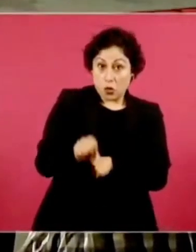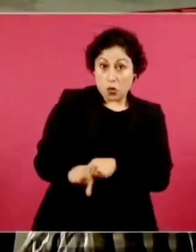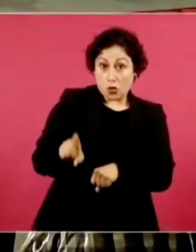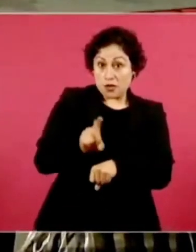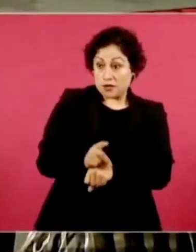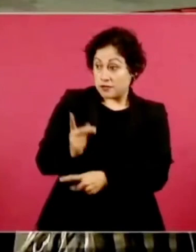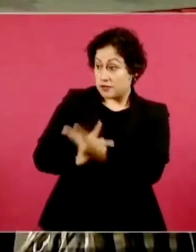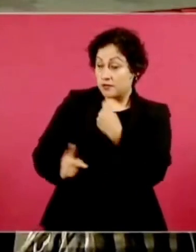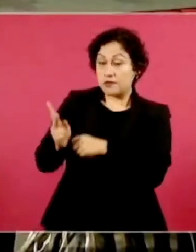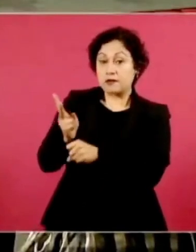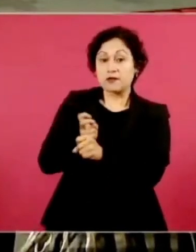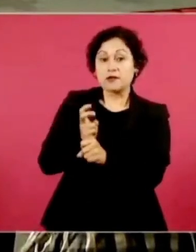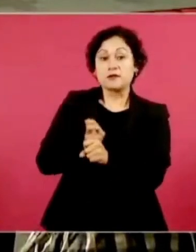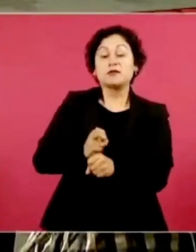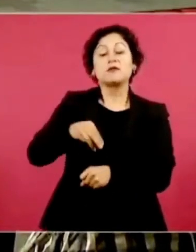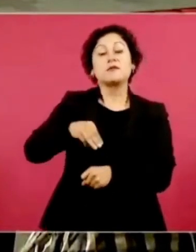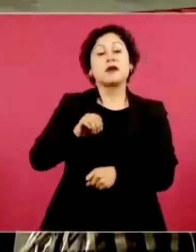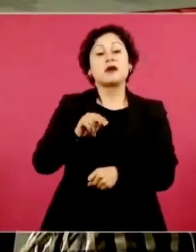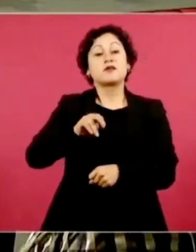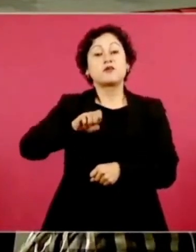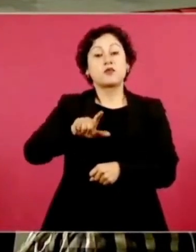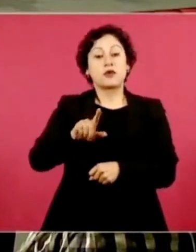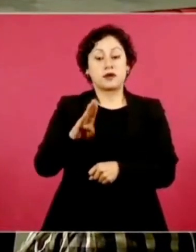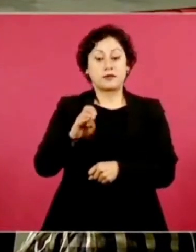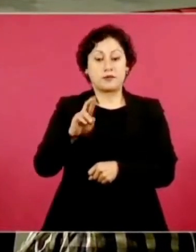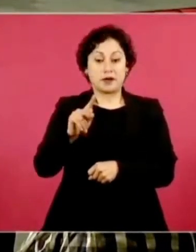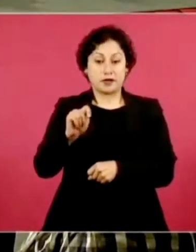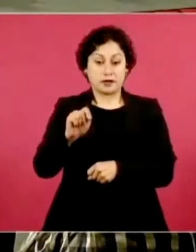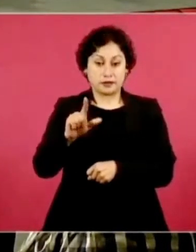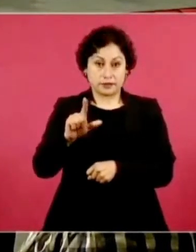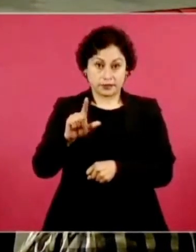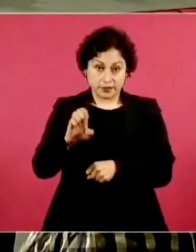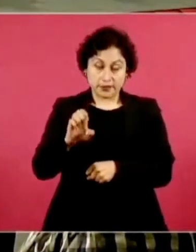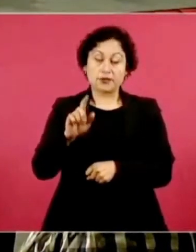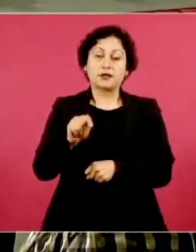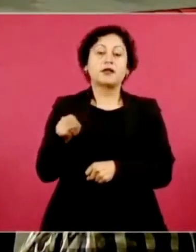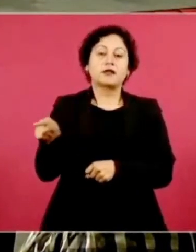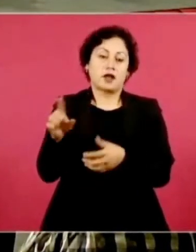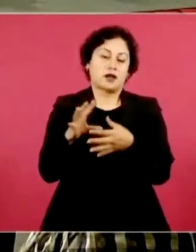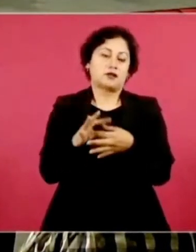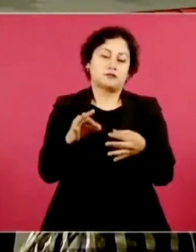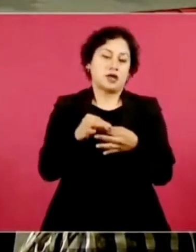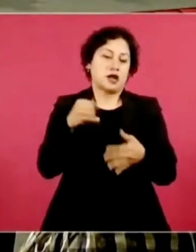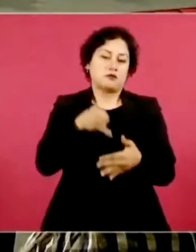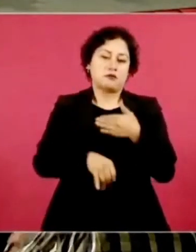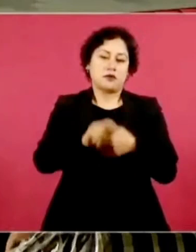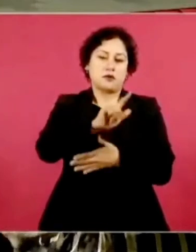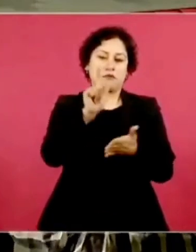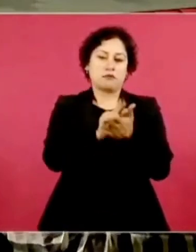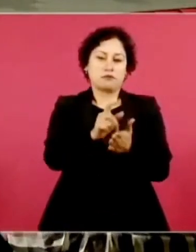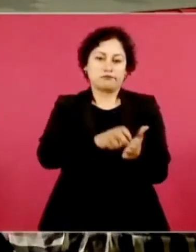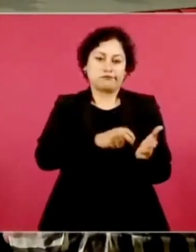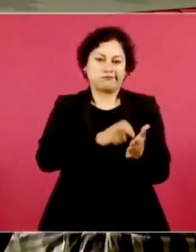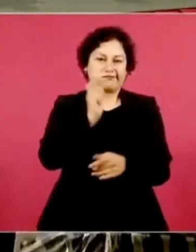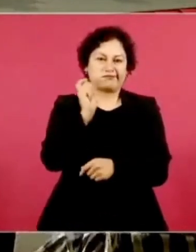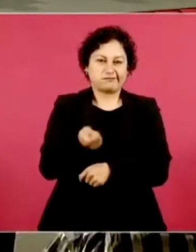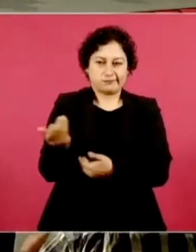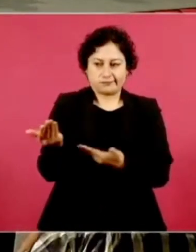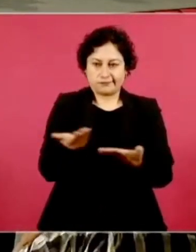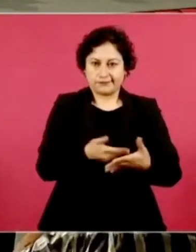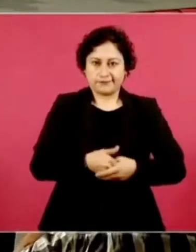el licenciado Manuel Bartlett. Él nos va a compartir mayores detalles respecto a esta reforma. Adelante.